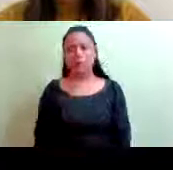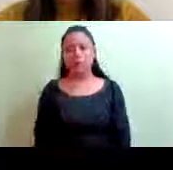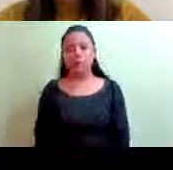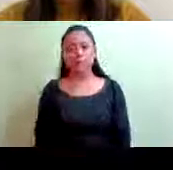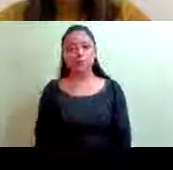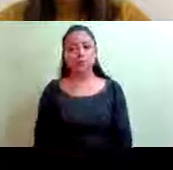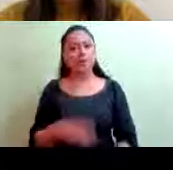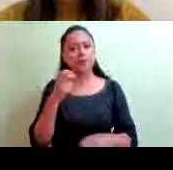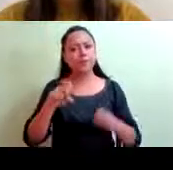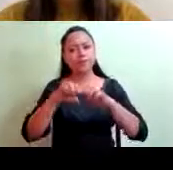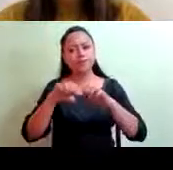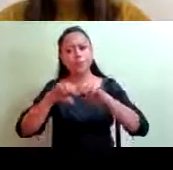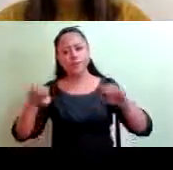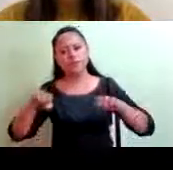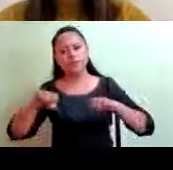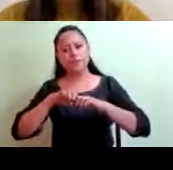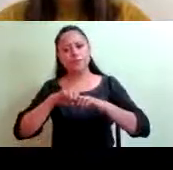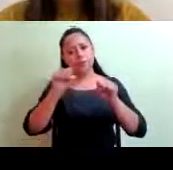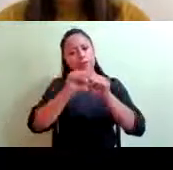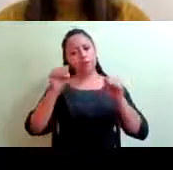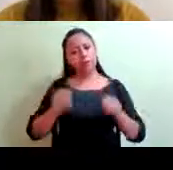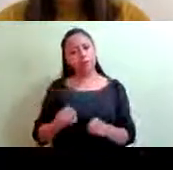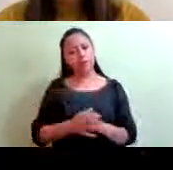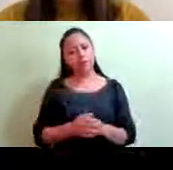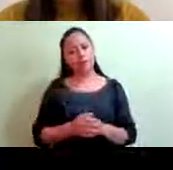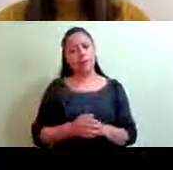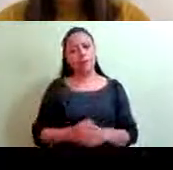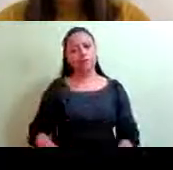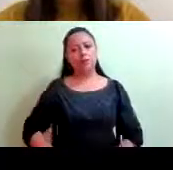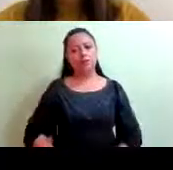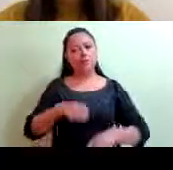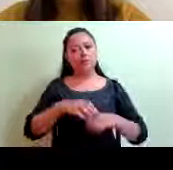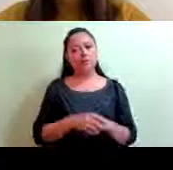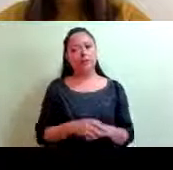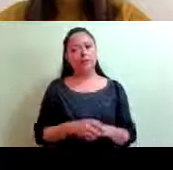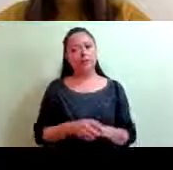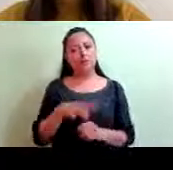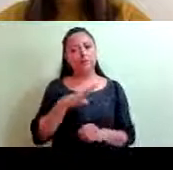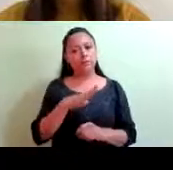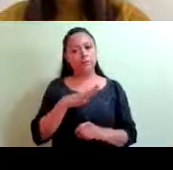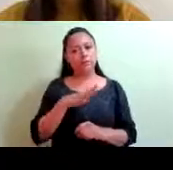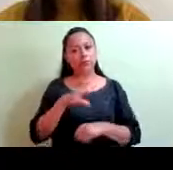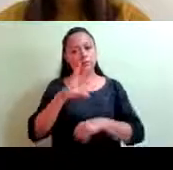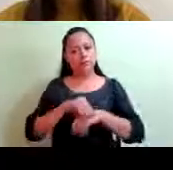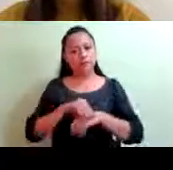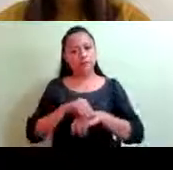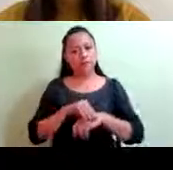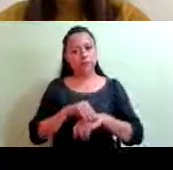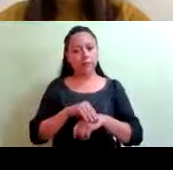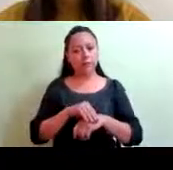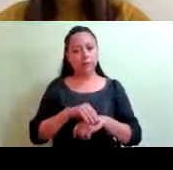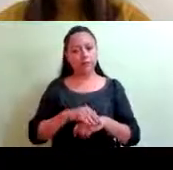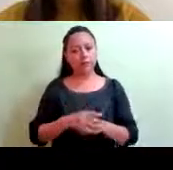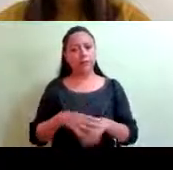Estos ecosistemas que conforman el suelo de conservación, pues permiten además absorción y fijación del